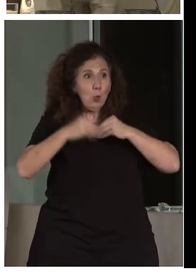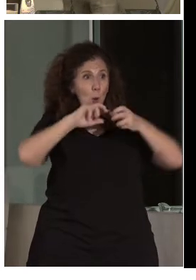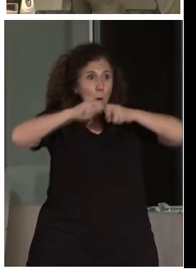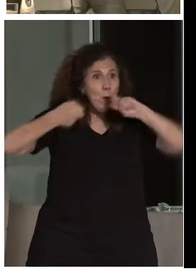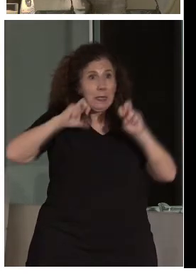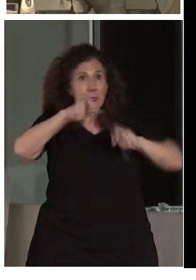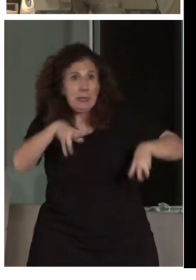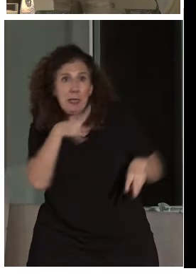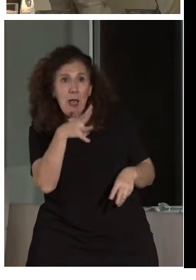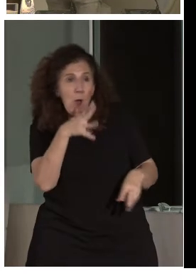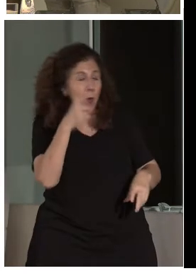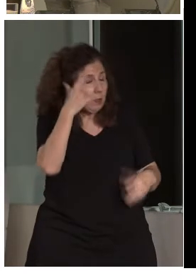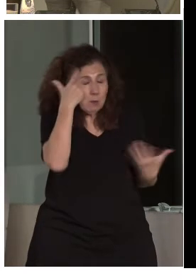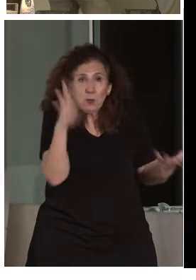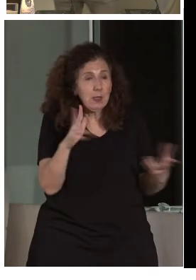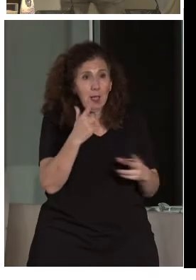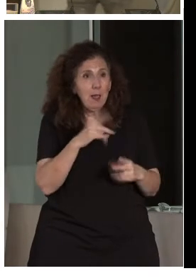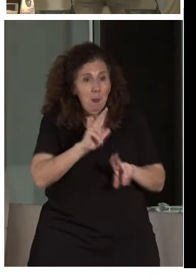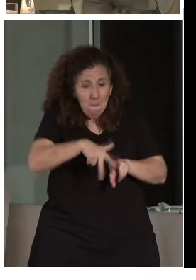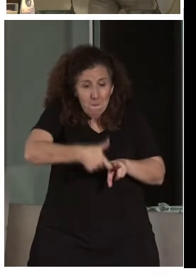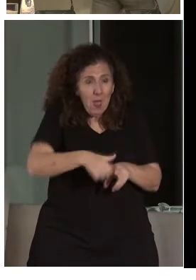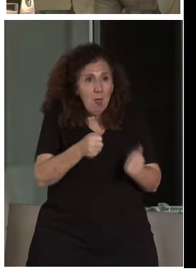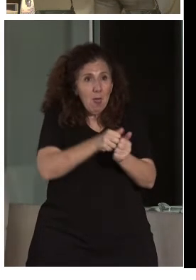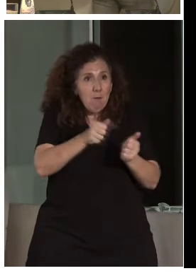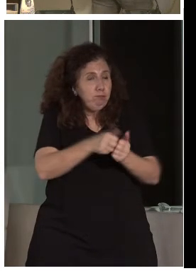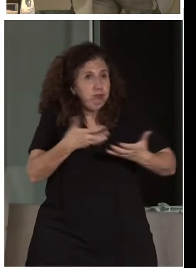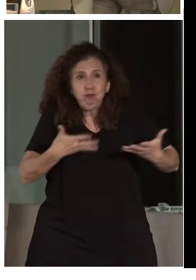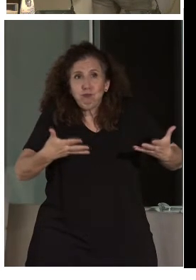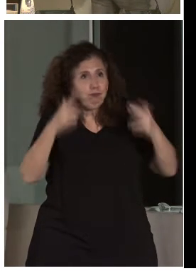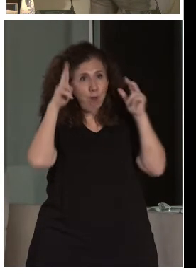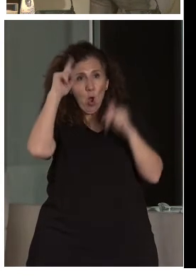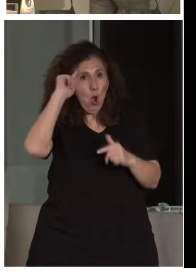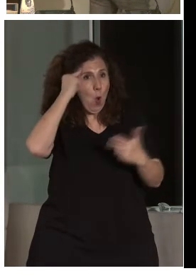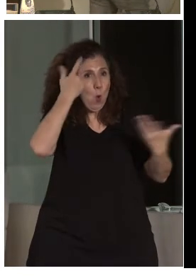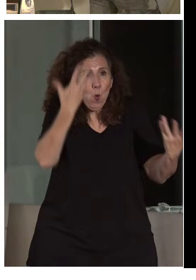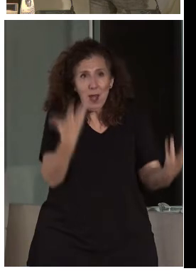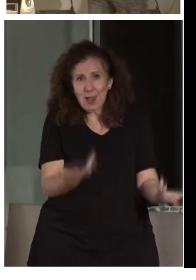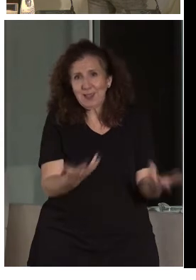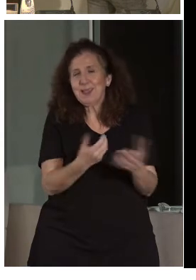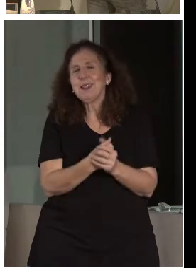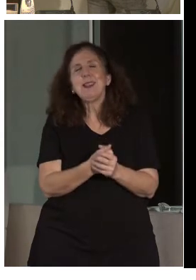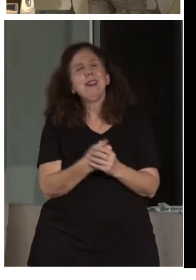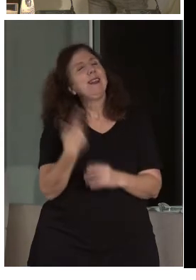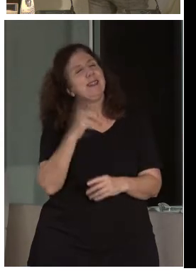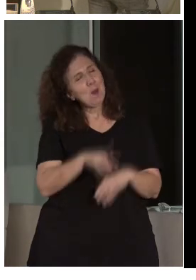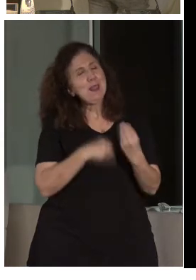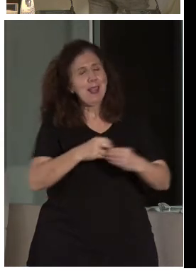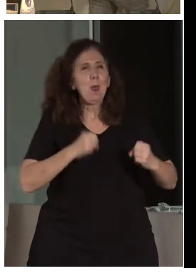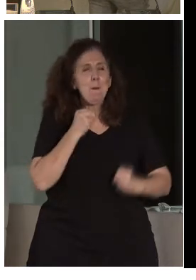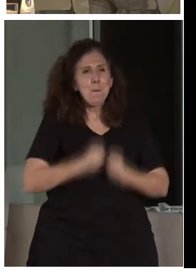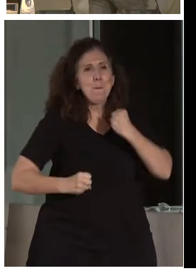agua, bueno, y con piedras en los zapatos. Yo no sé, cada vez lo van... Pues también se hace con Joelet. En este caso